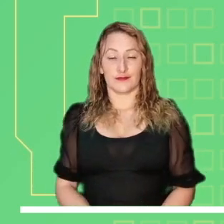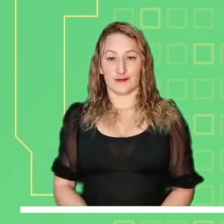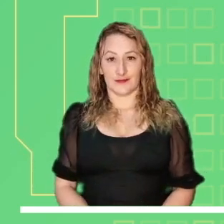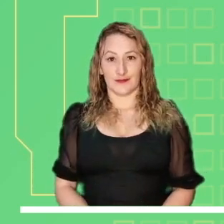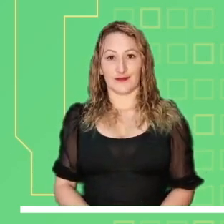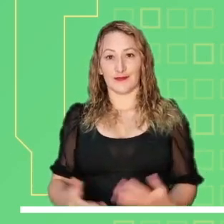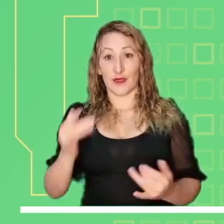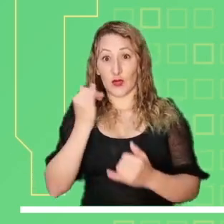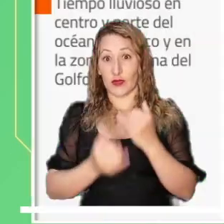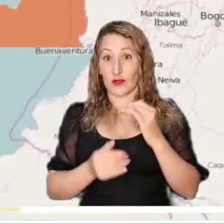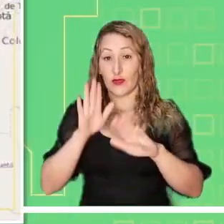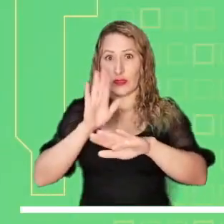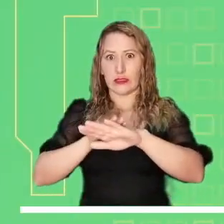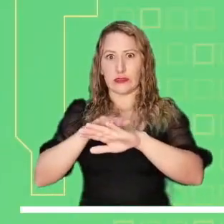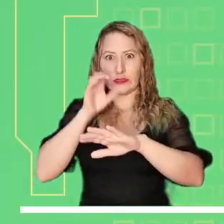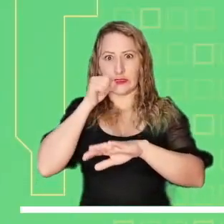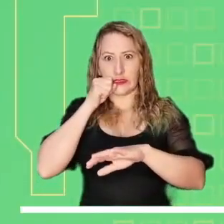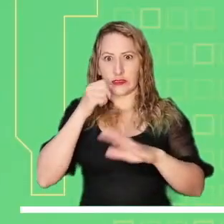y Antioquia.